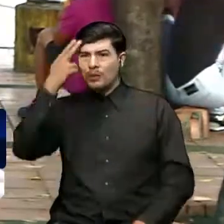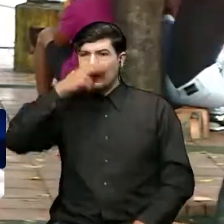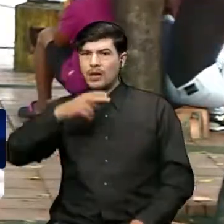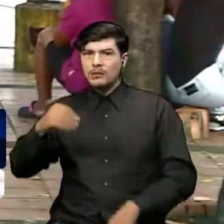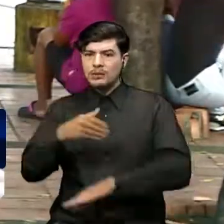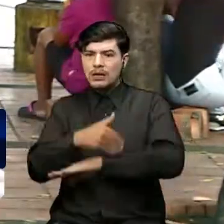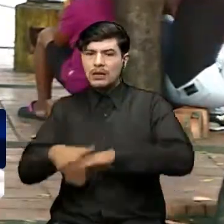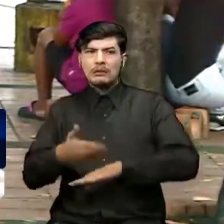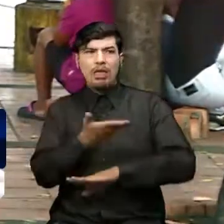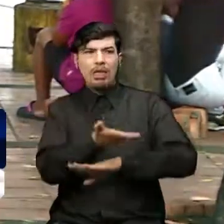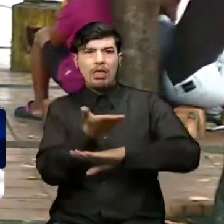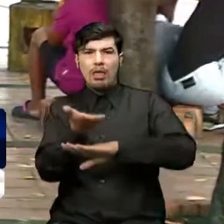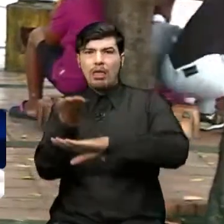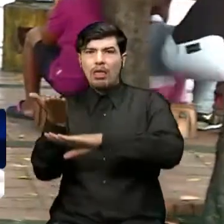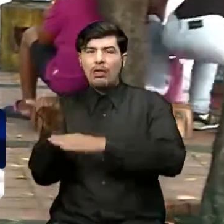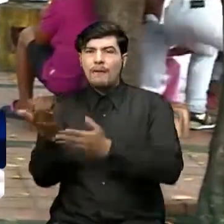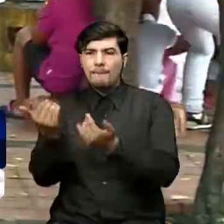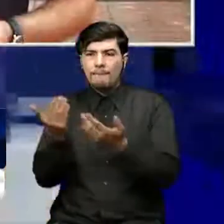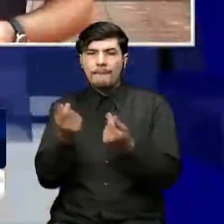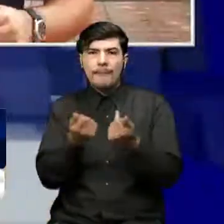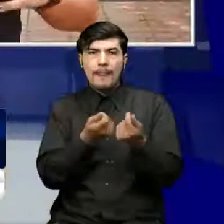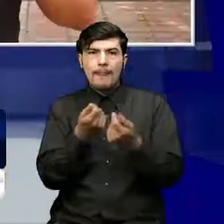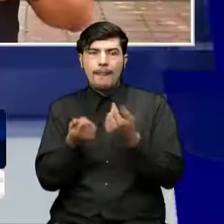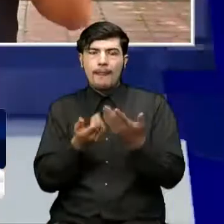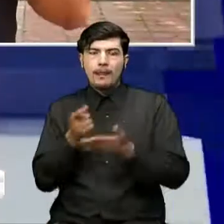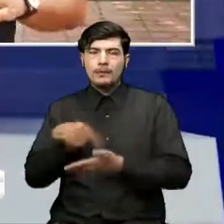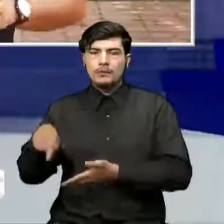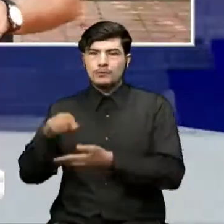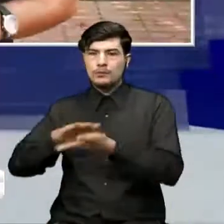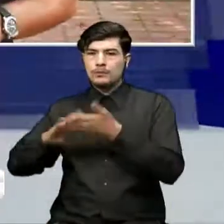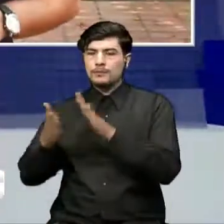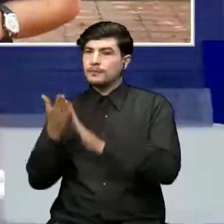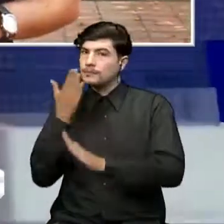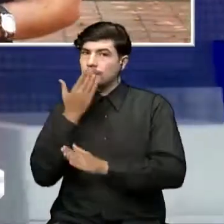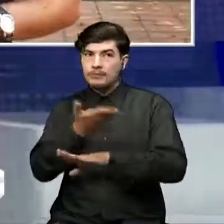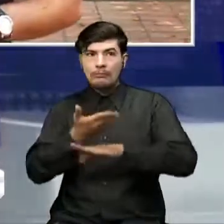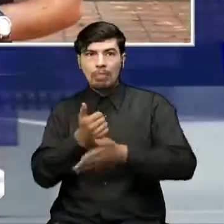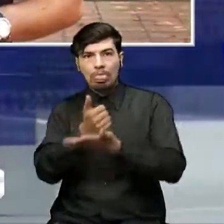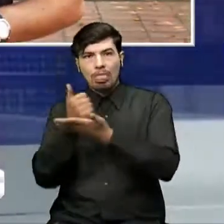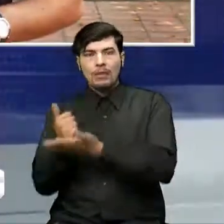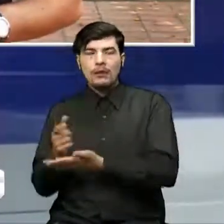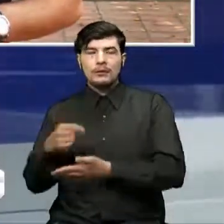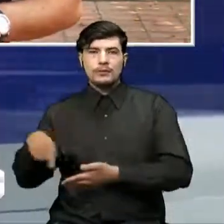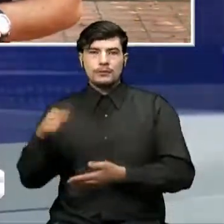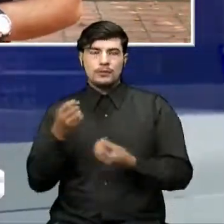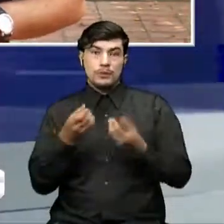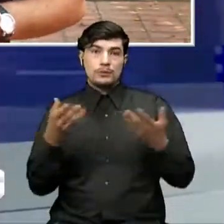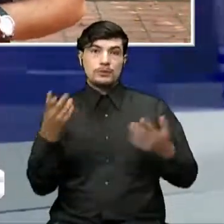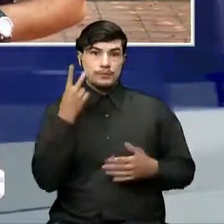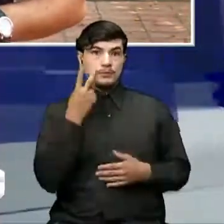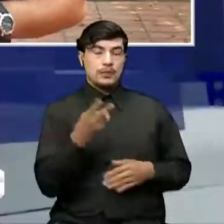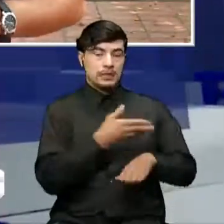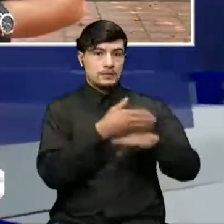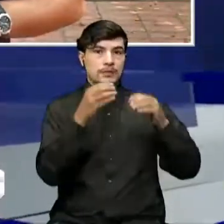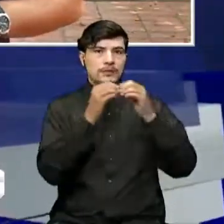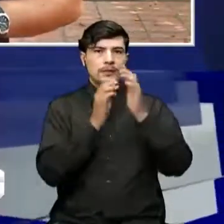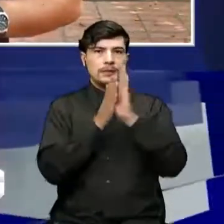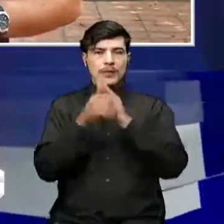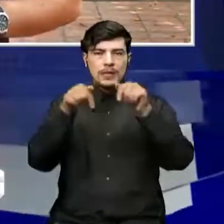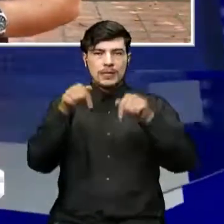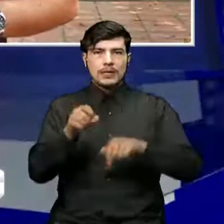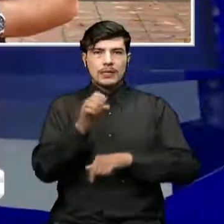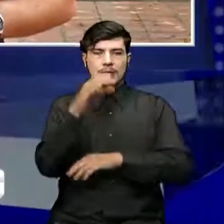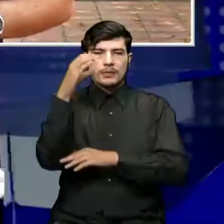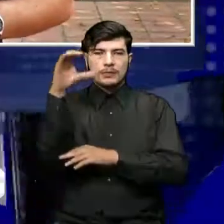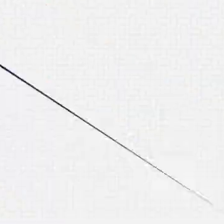pues ayudas para ellos compañeros y televidentes hasta aquí toda la información con la cámara de jefferson rincón informó geither los gastos cuadros